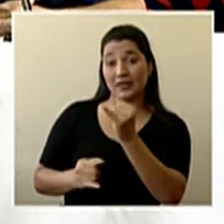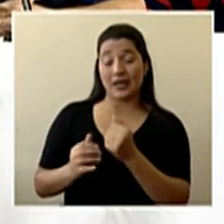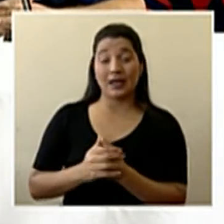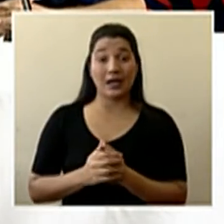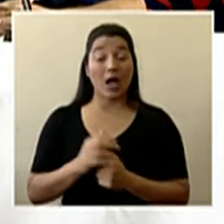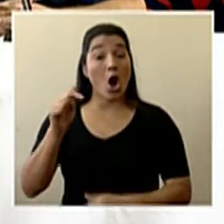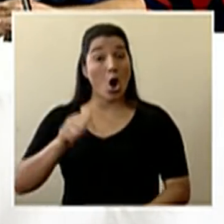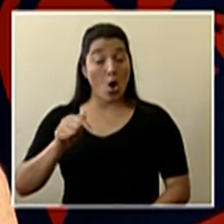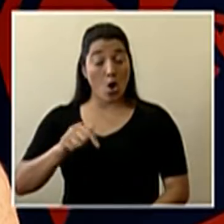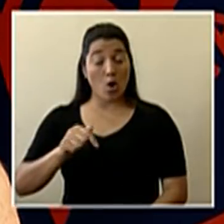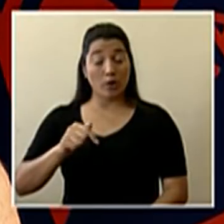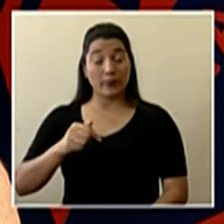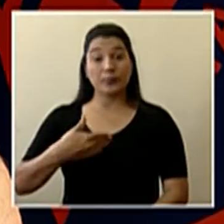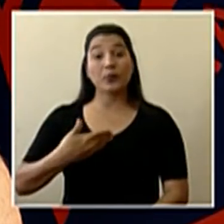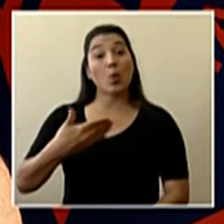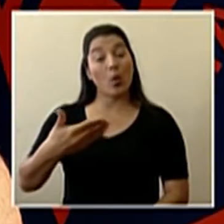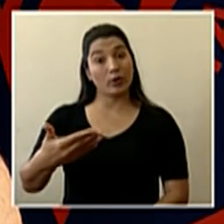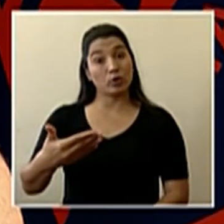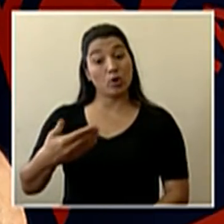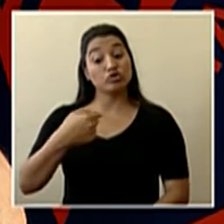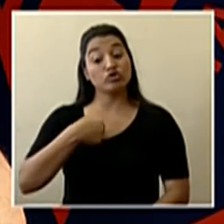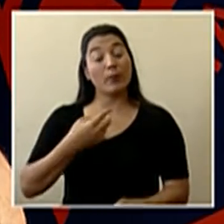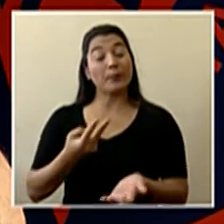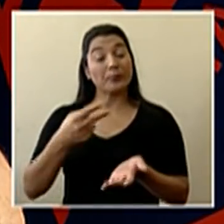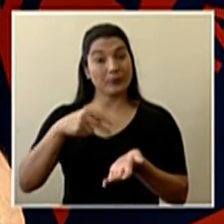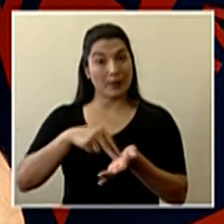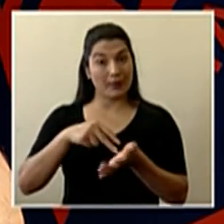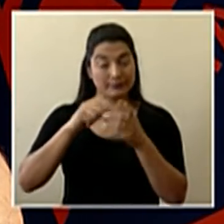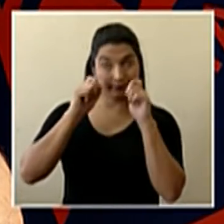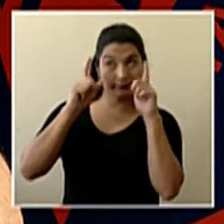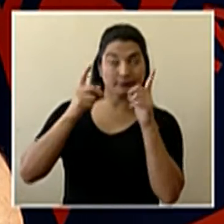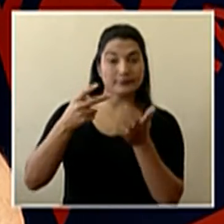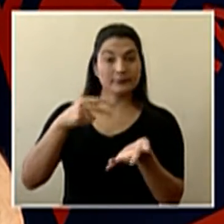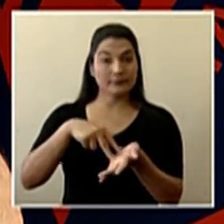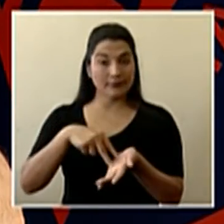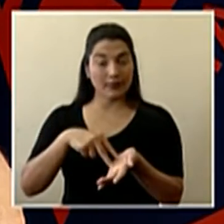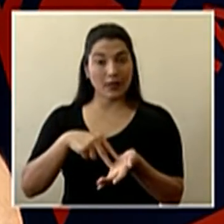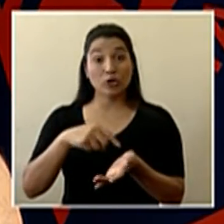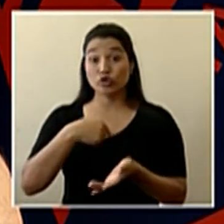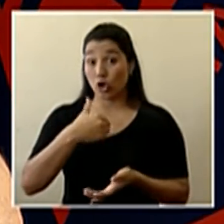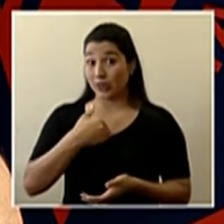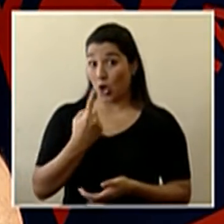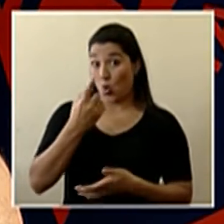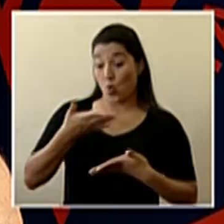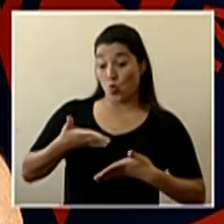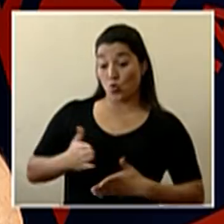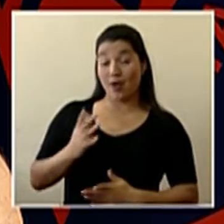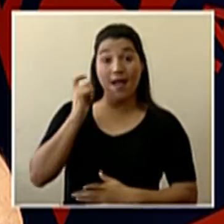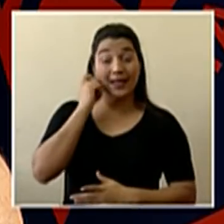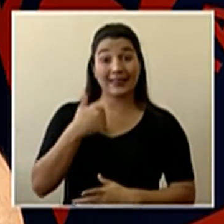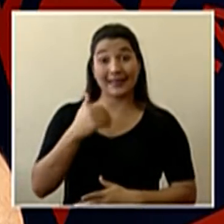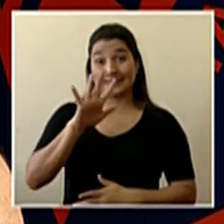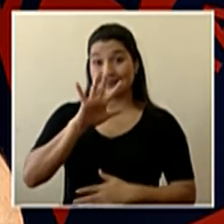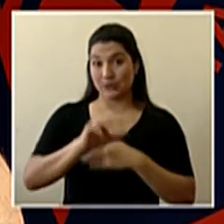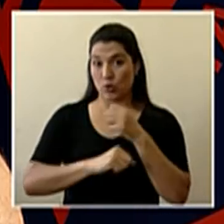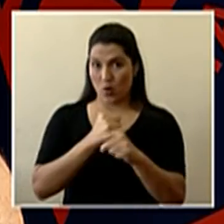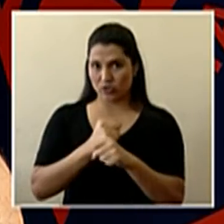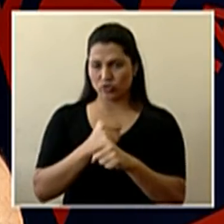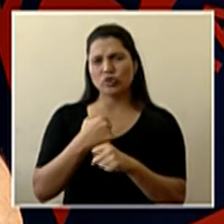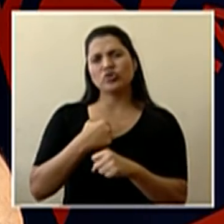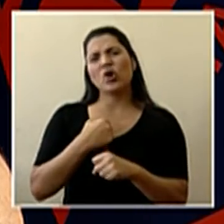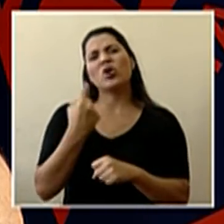Hoy cuando yo me levanté, yo tengo una hija de 5 años y normalmente yo la